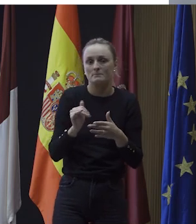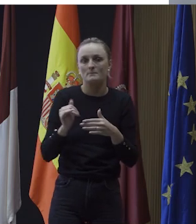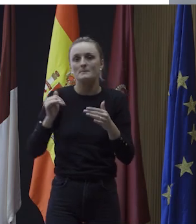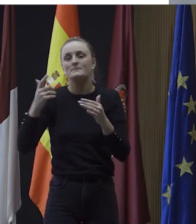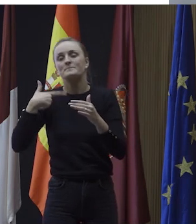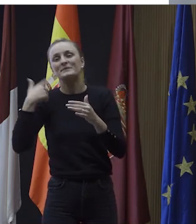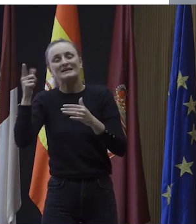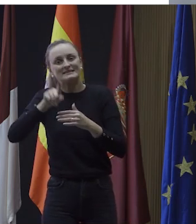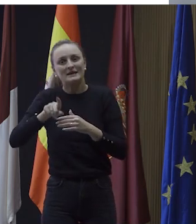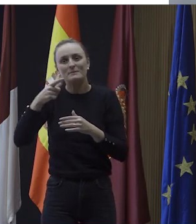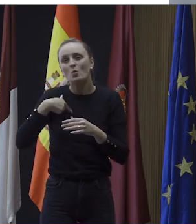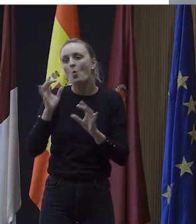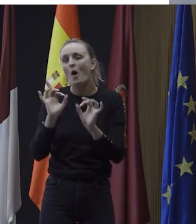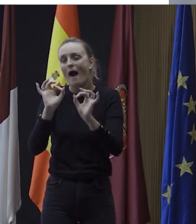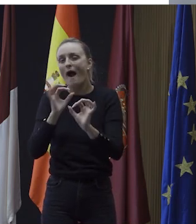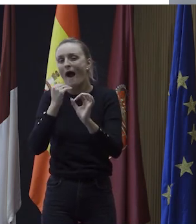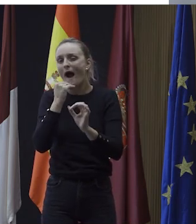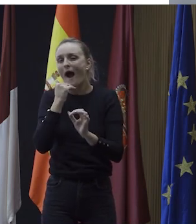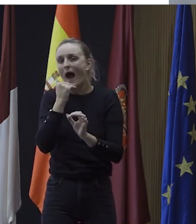también va a ser un punto